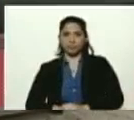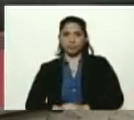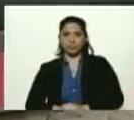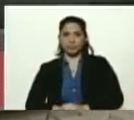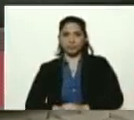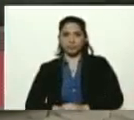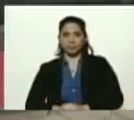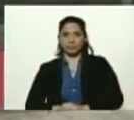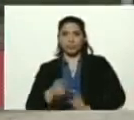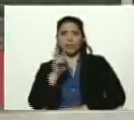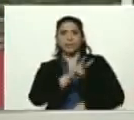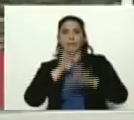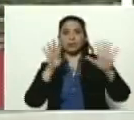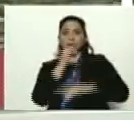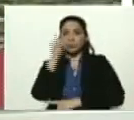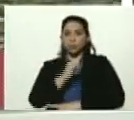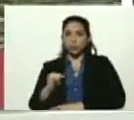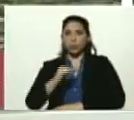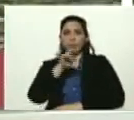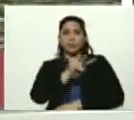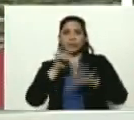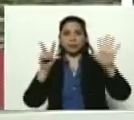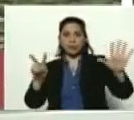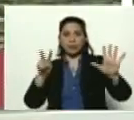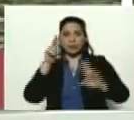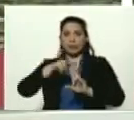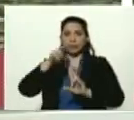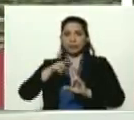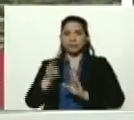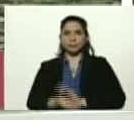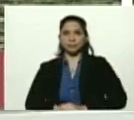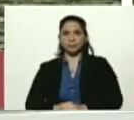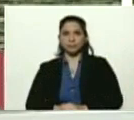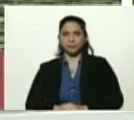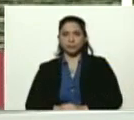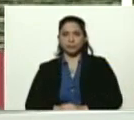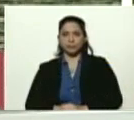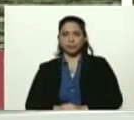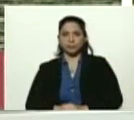Ingresaron 29 por el Zulia, 27 por el Táchira.